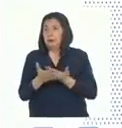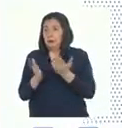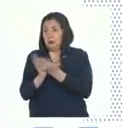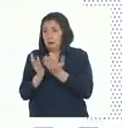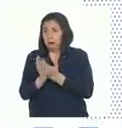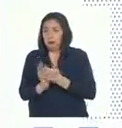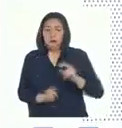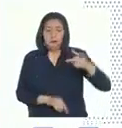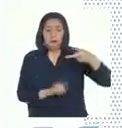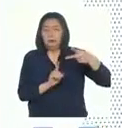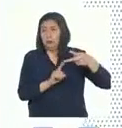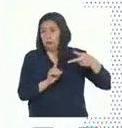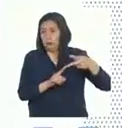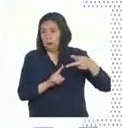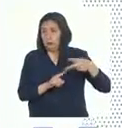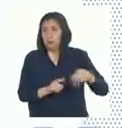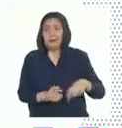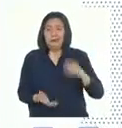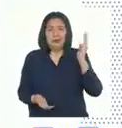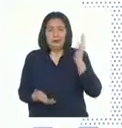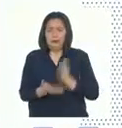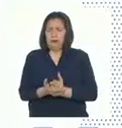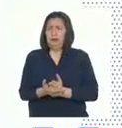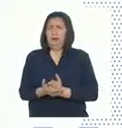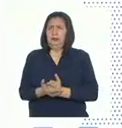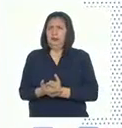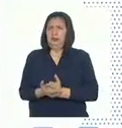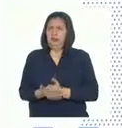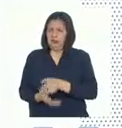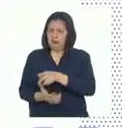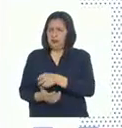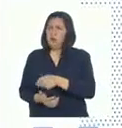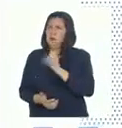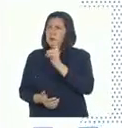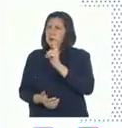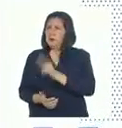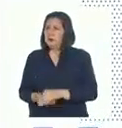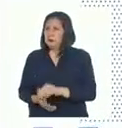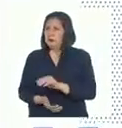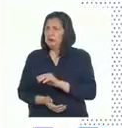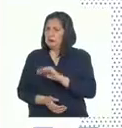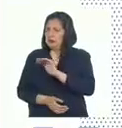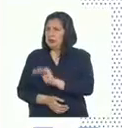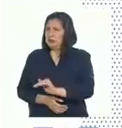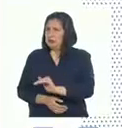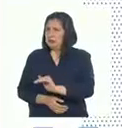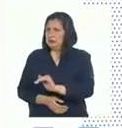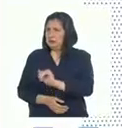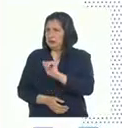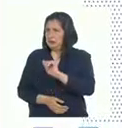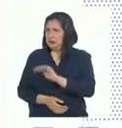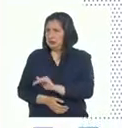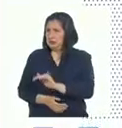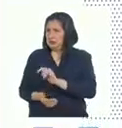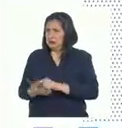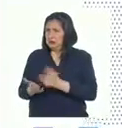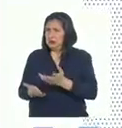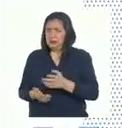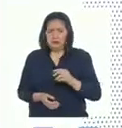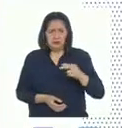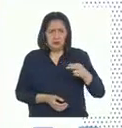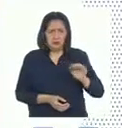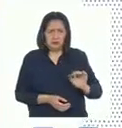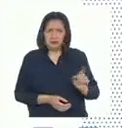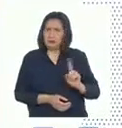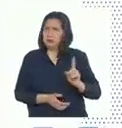colegio. 2. El castigo injusto que le impuso el profesor al niño Antonio Guesdres